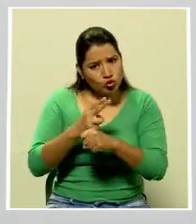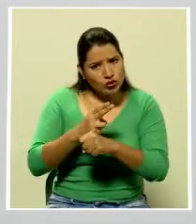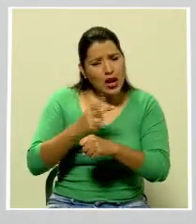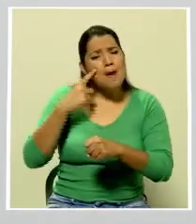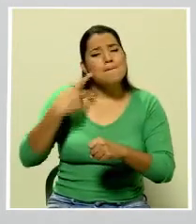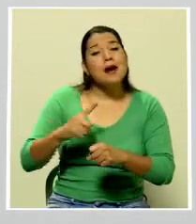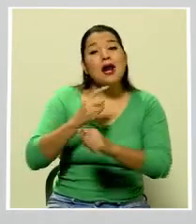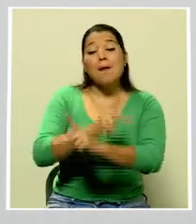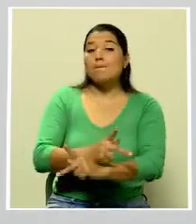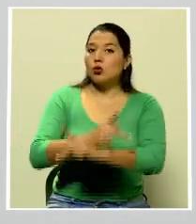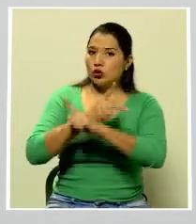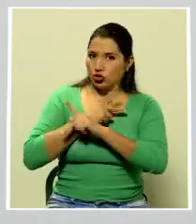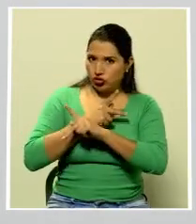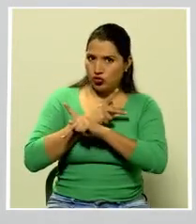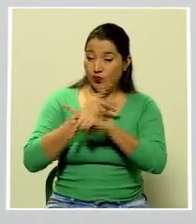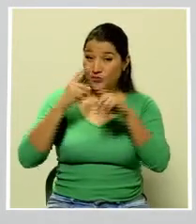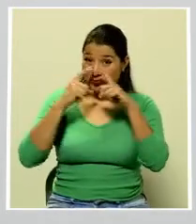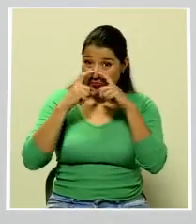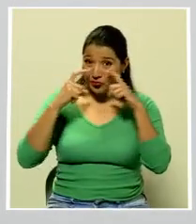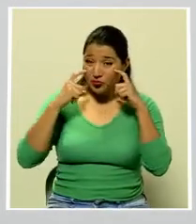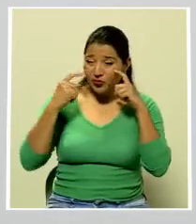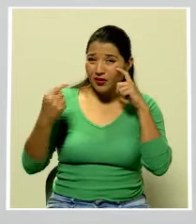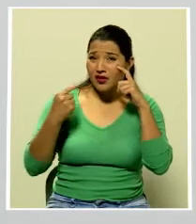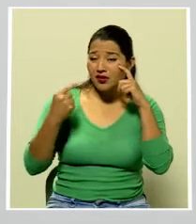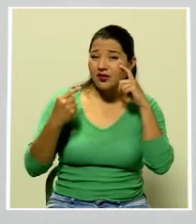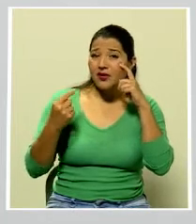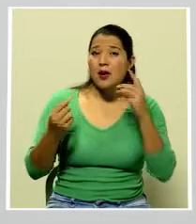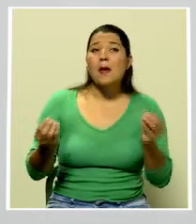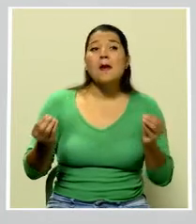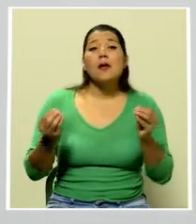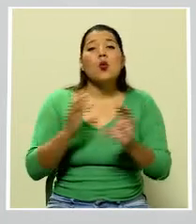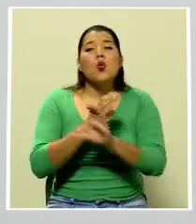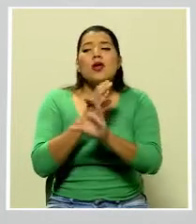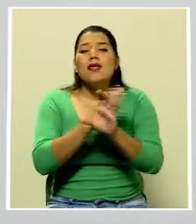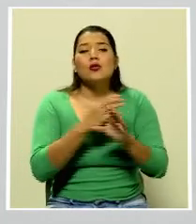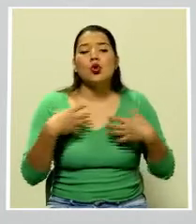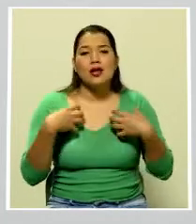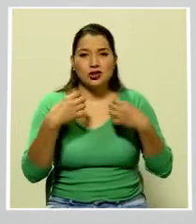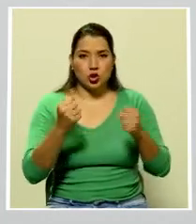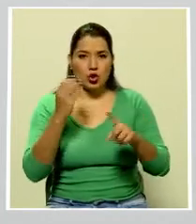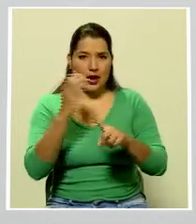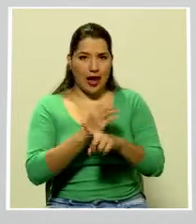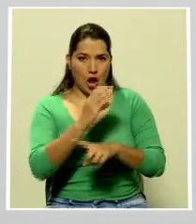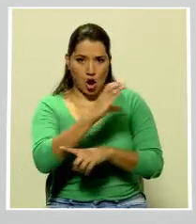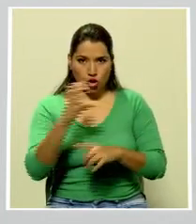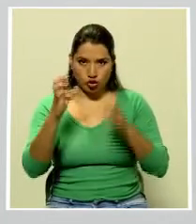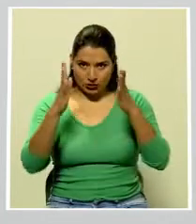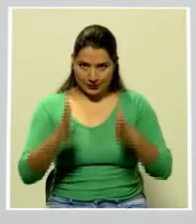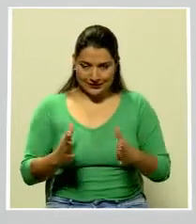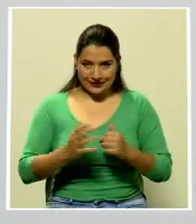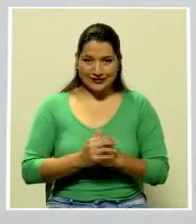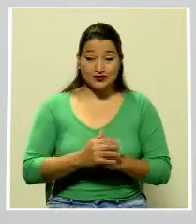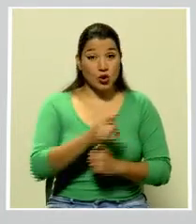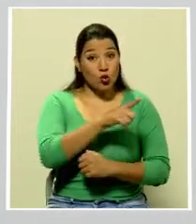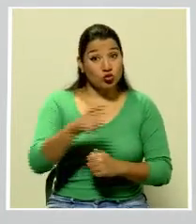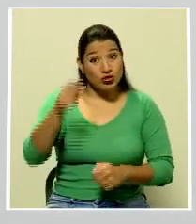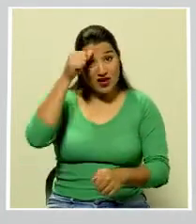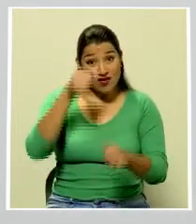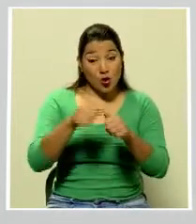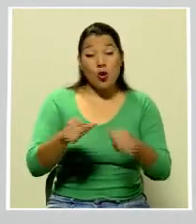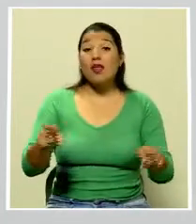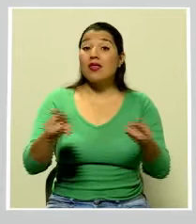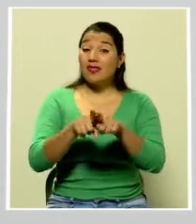mascarillas, sobre todo tratándose de la salud de cada uno de los costarricenses. Les recordamos además